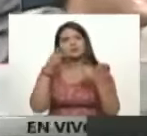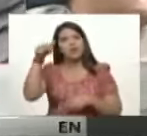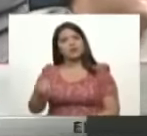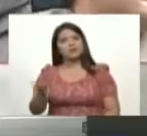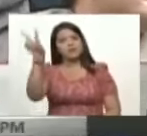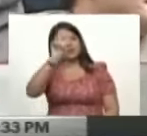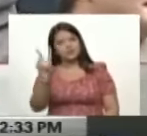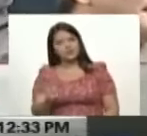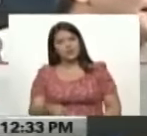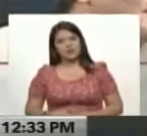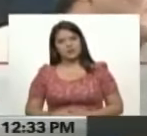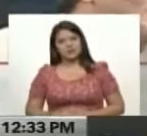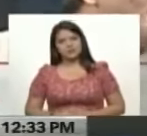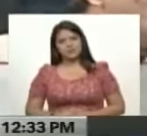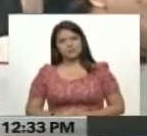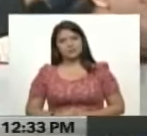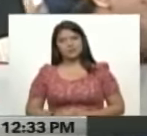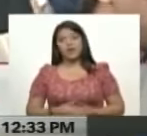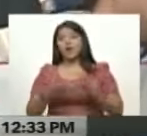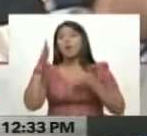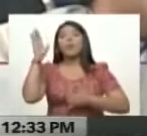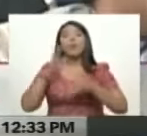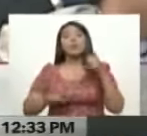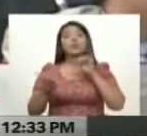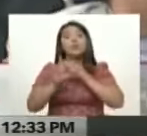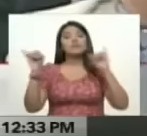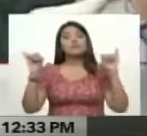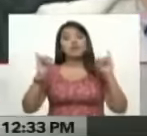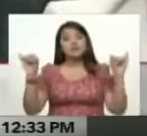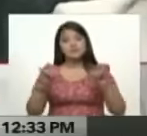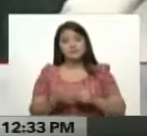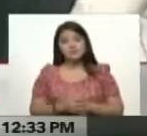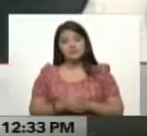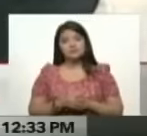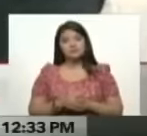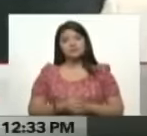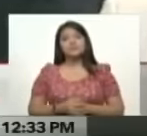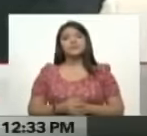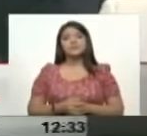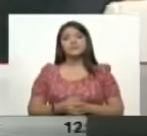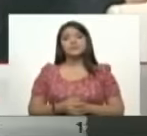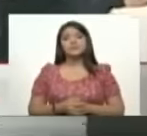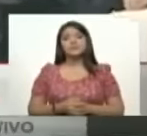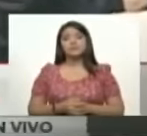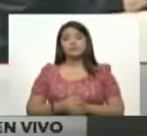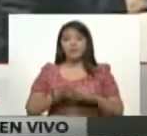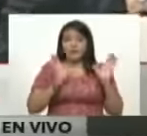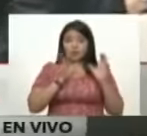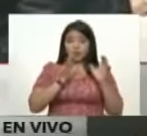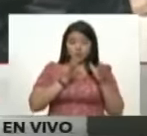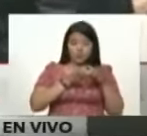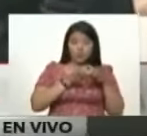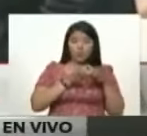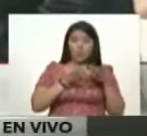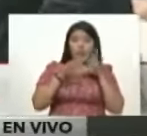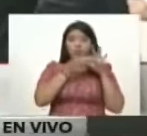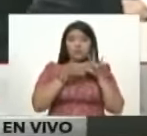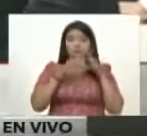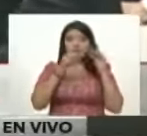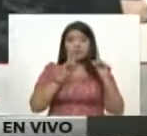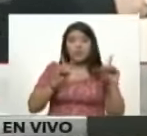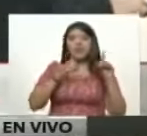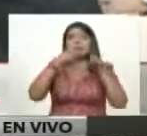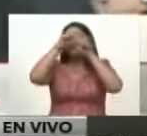Venezuela. Para finalizar, quiero enviar en nombre de la Unidad Democrática